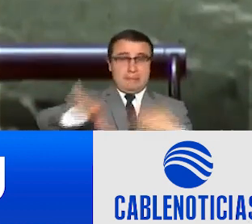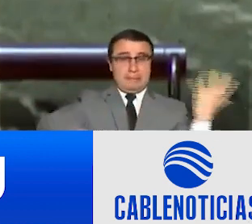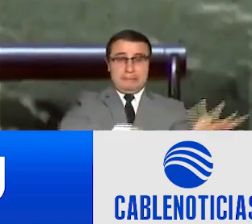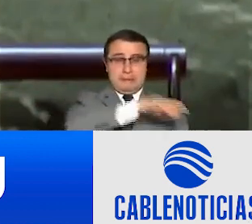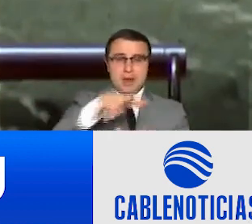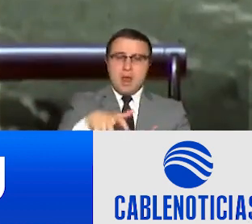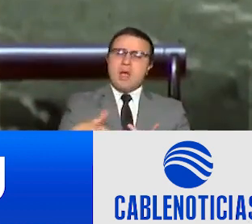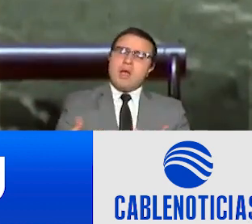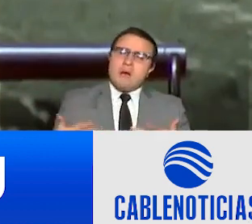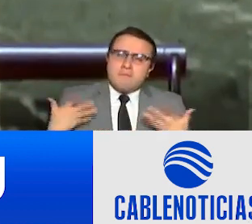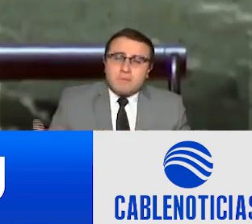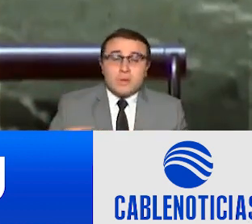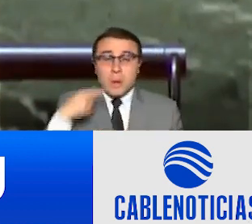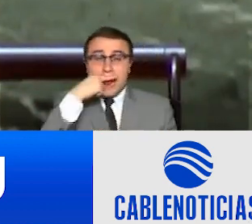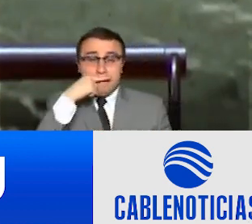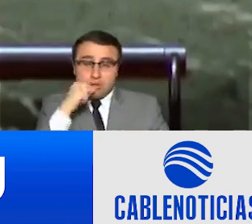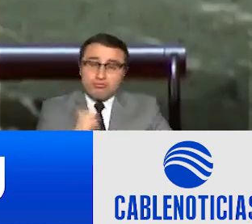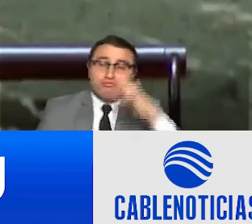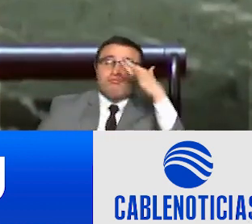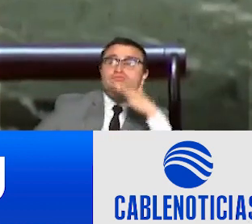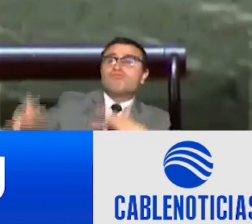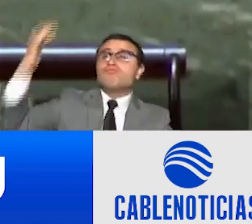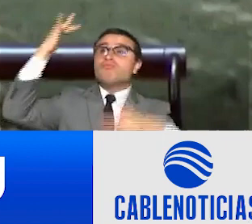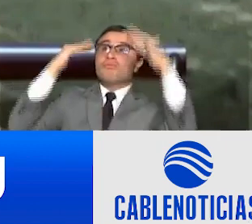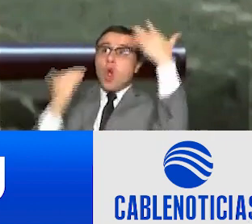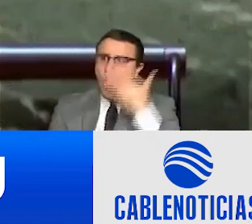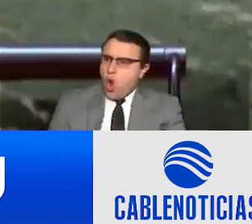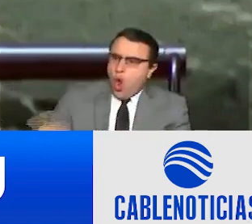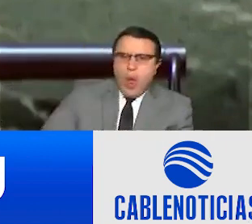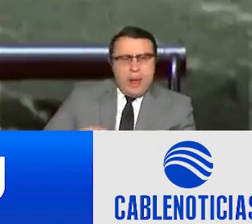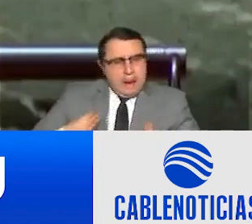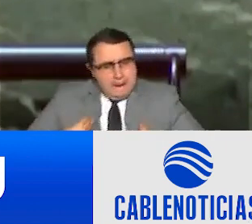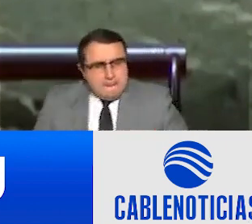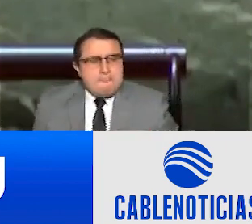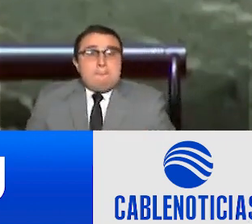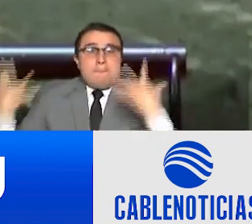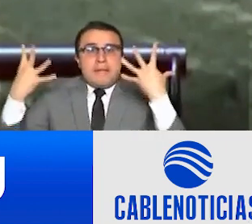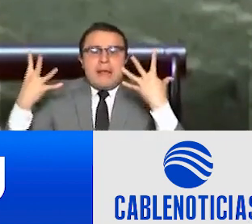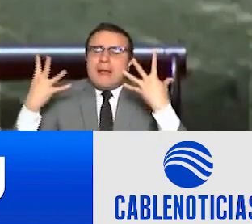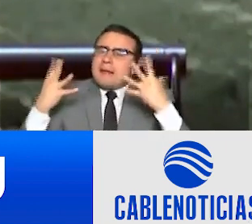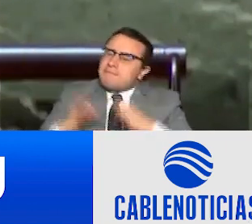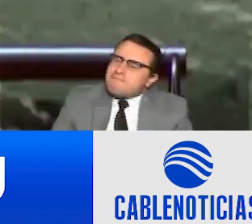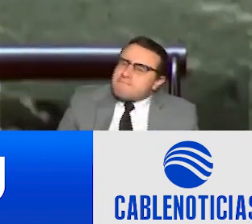revitalizar la selva amazónica se vuelve un imperativo mundial.